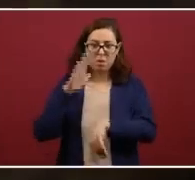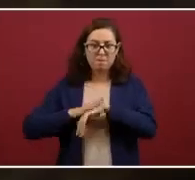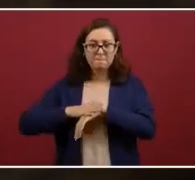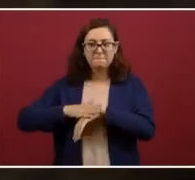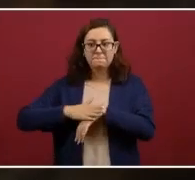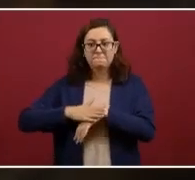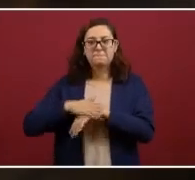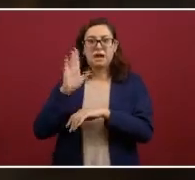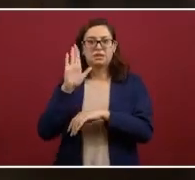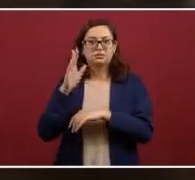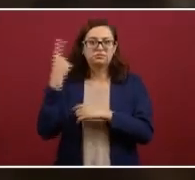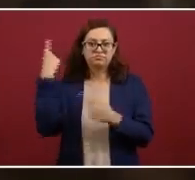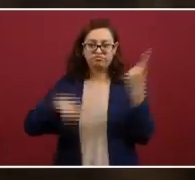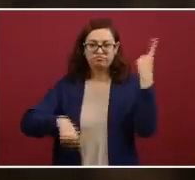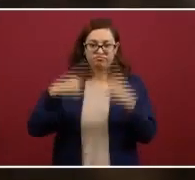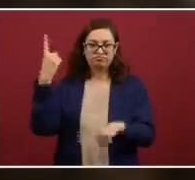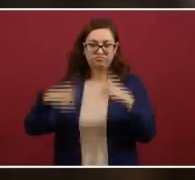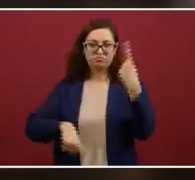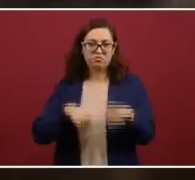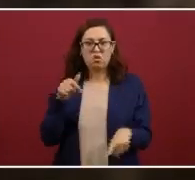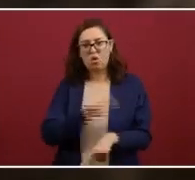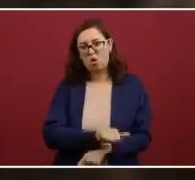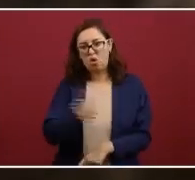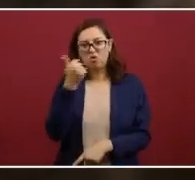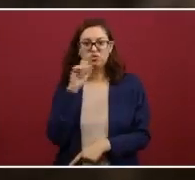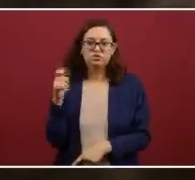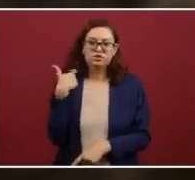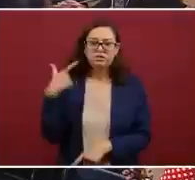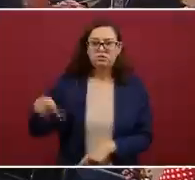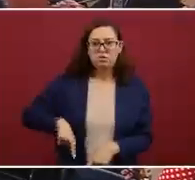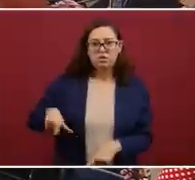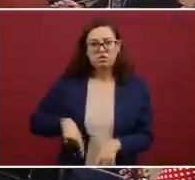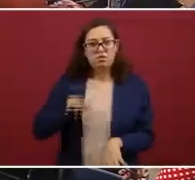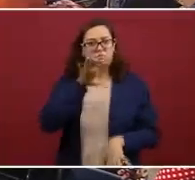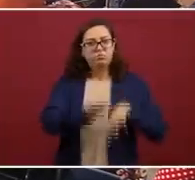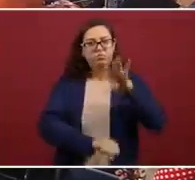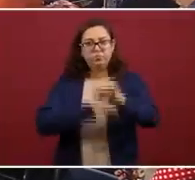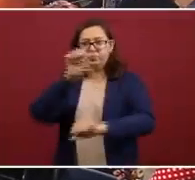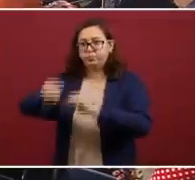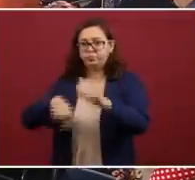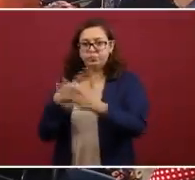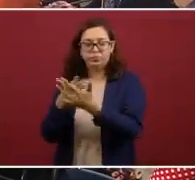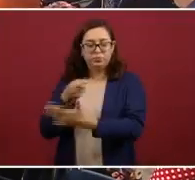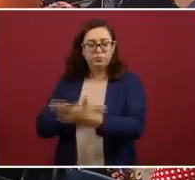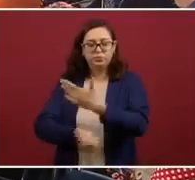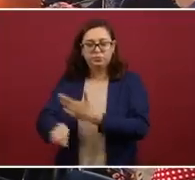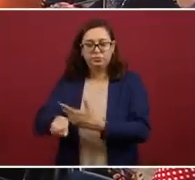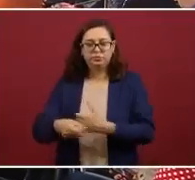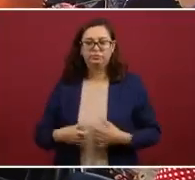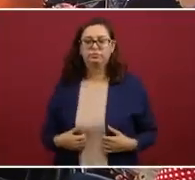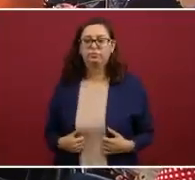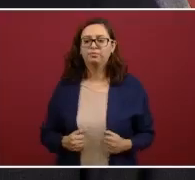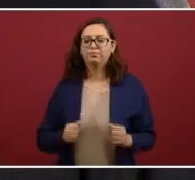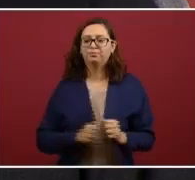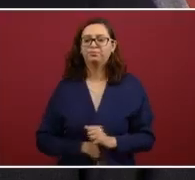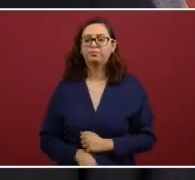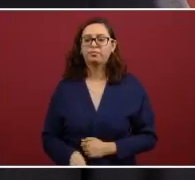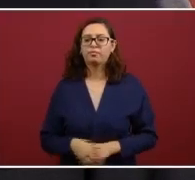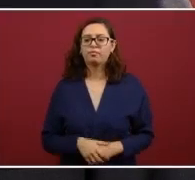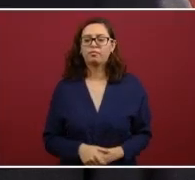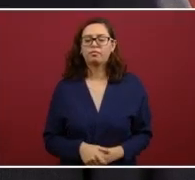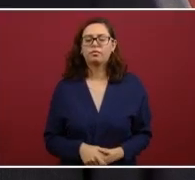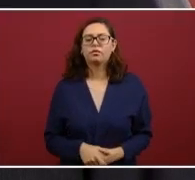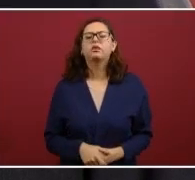digamos, órdenes de aprehensión en contra de otros exfuncionarios. Muchas gracias. Bueno, ya se tiene